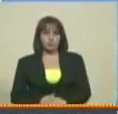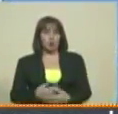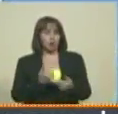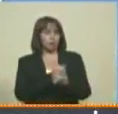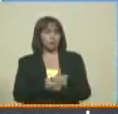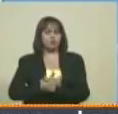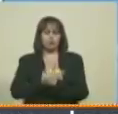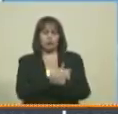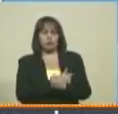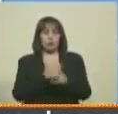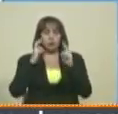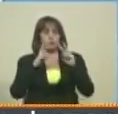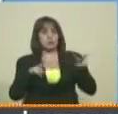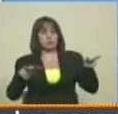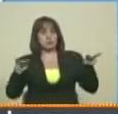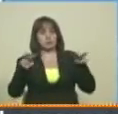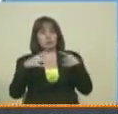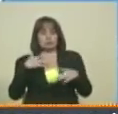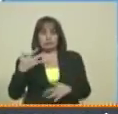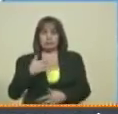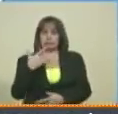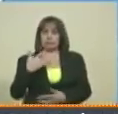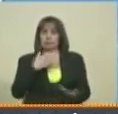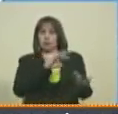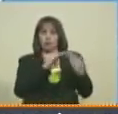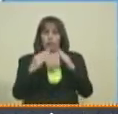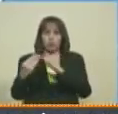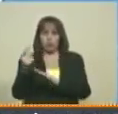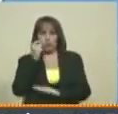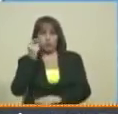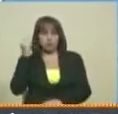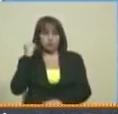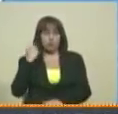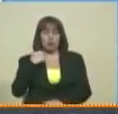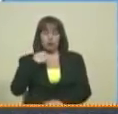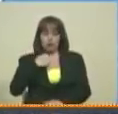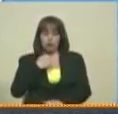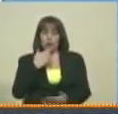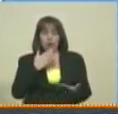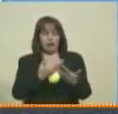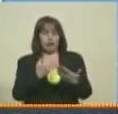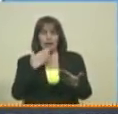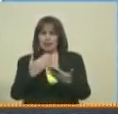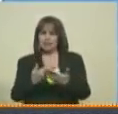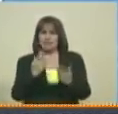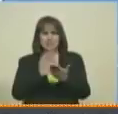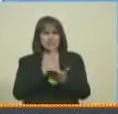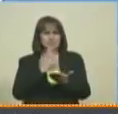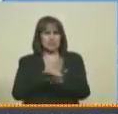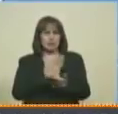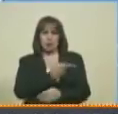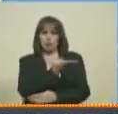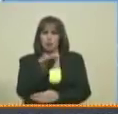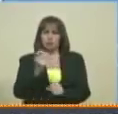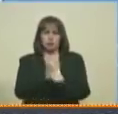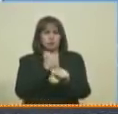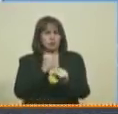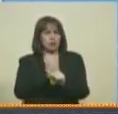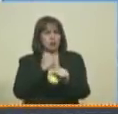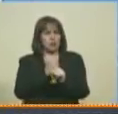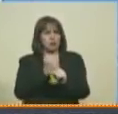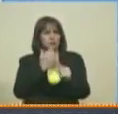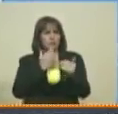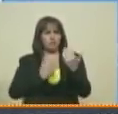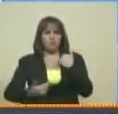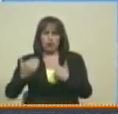aquí, comuneras y comuneras. Yo les doy las gracias siempre por su trabajo, por su sacrificio,